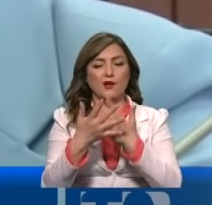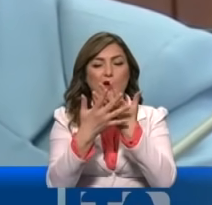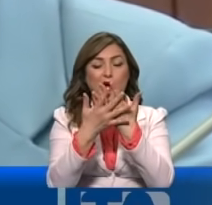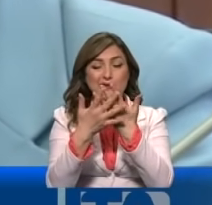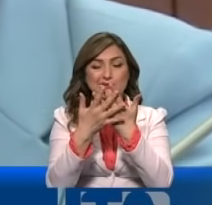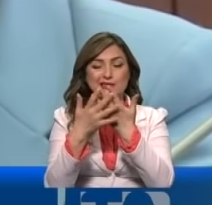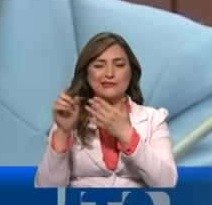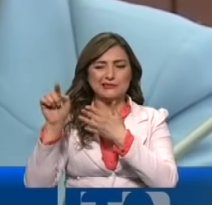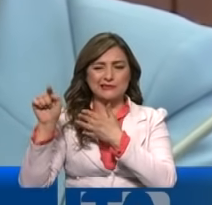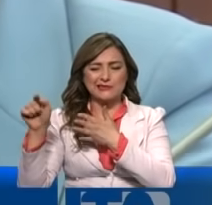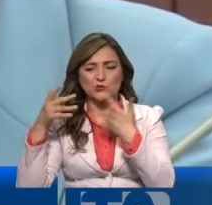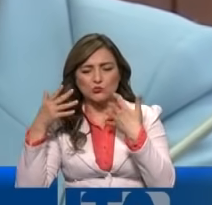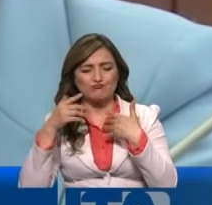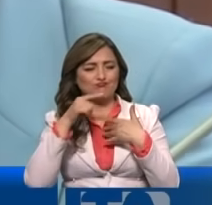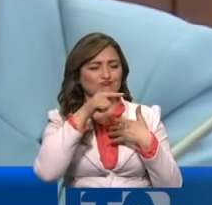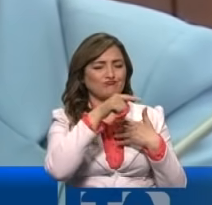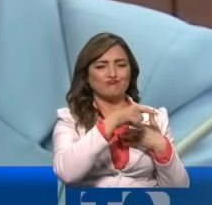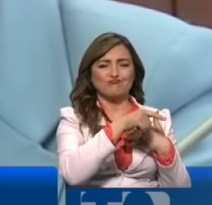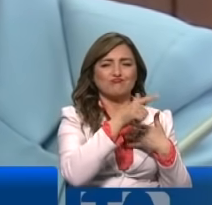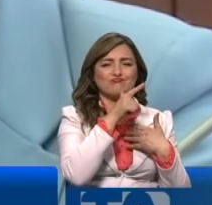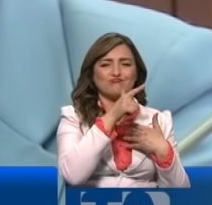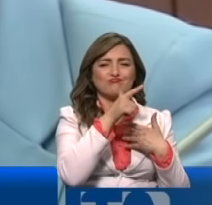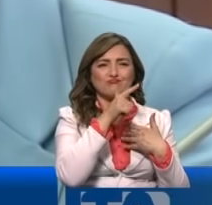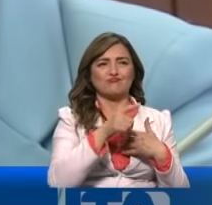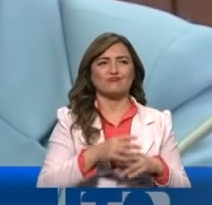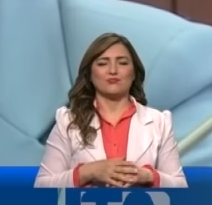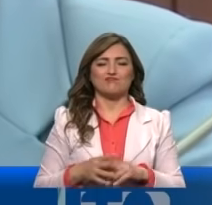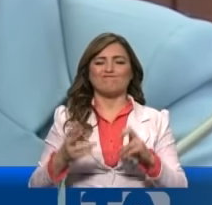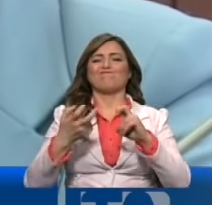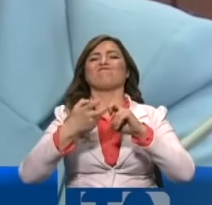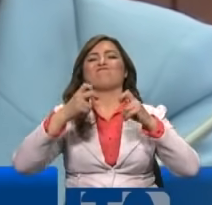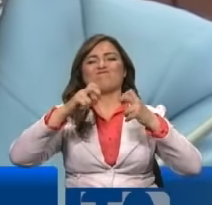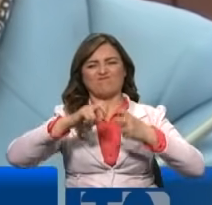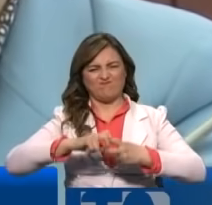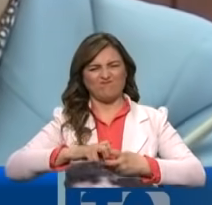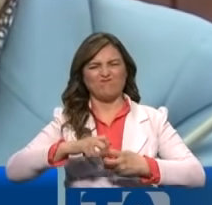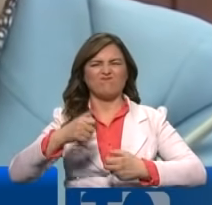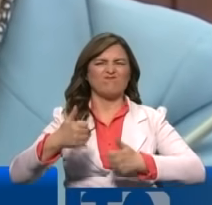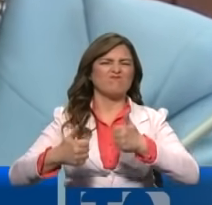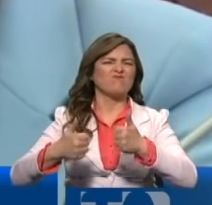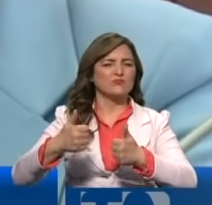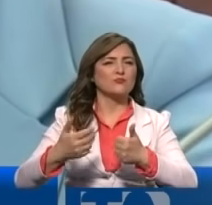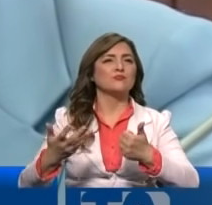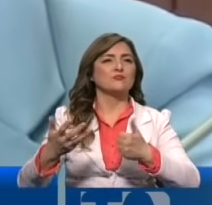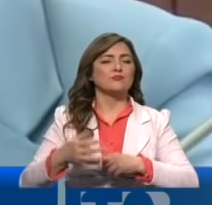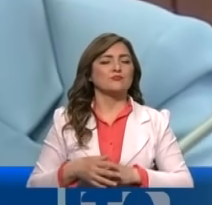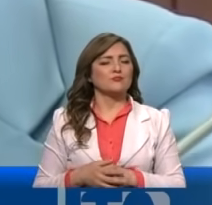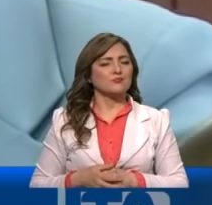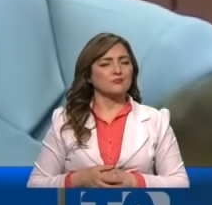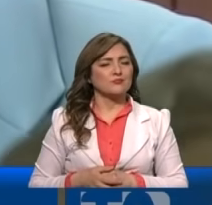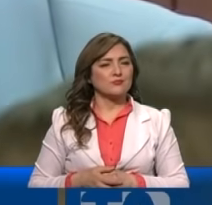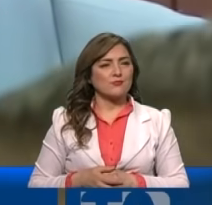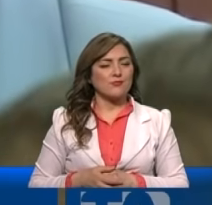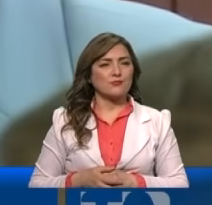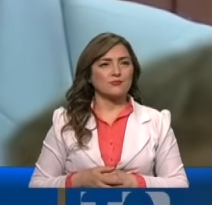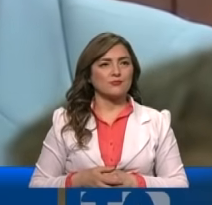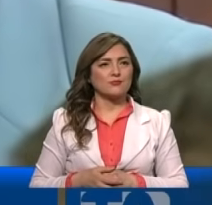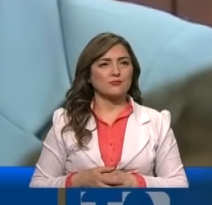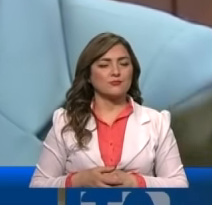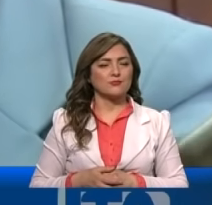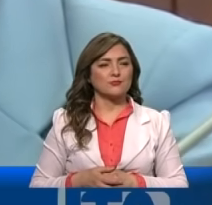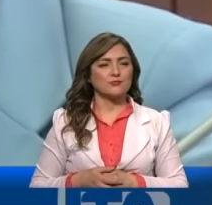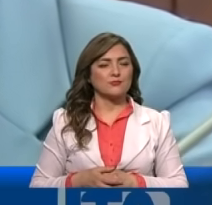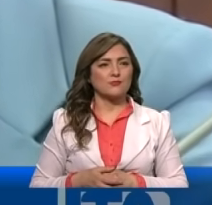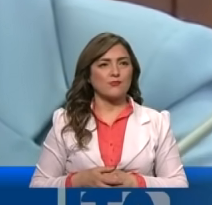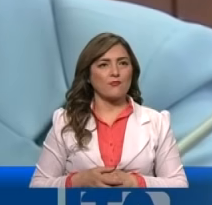cárceles tiene que ver con este tipo de fenómenos. Y podemos, como lo hemos hecho, actuando